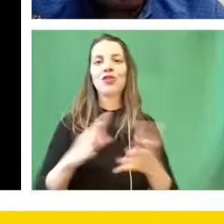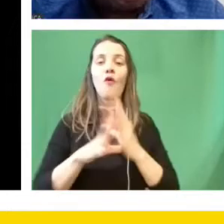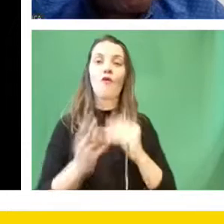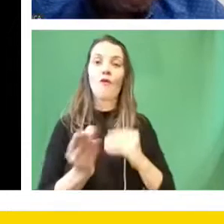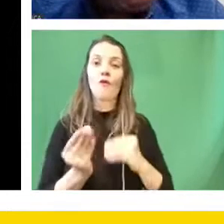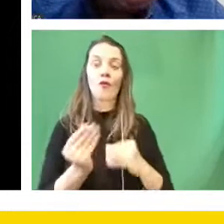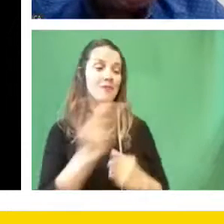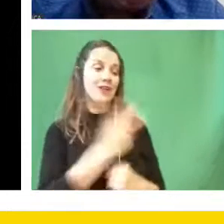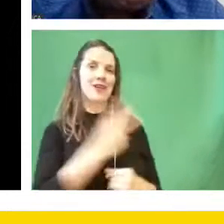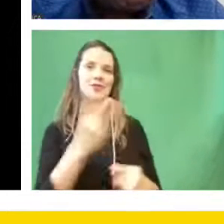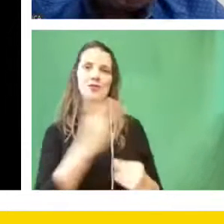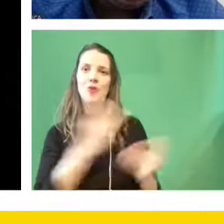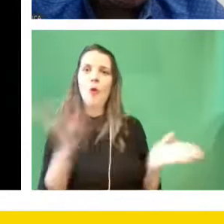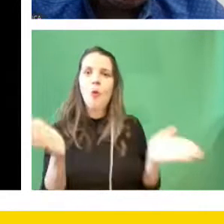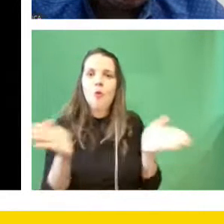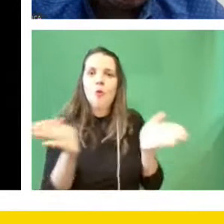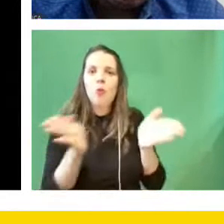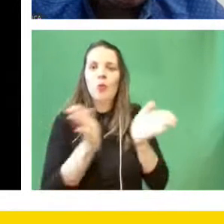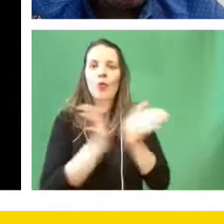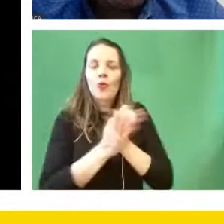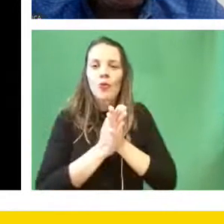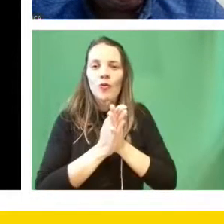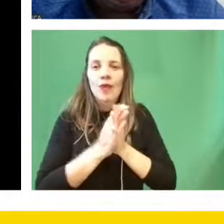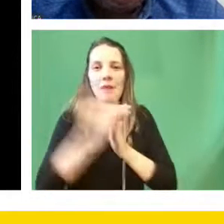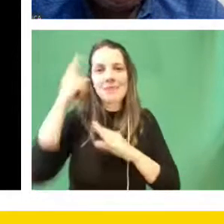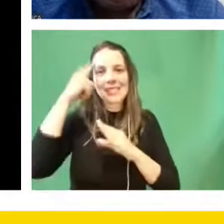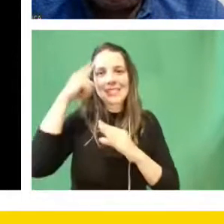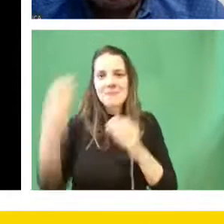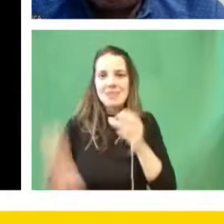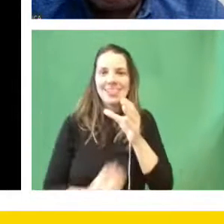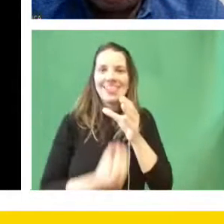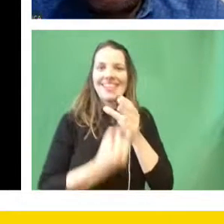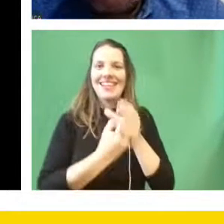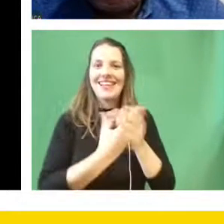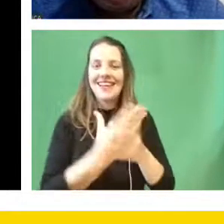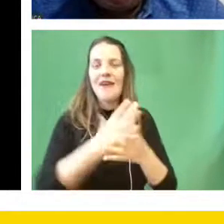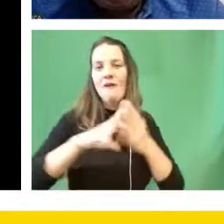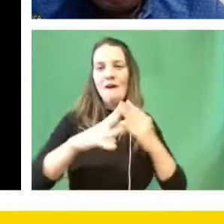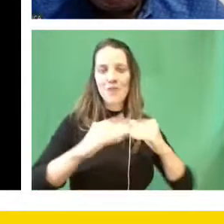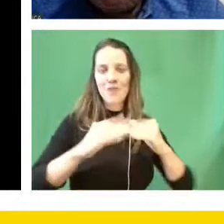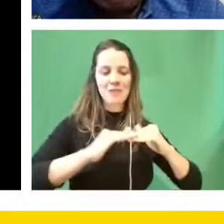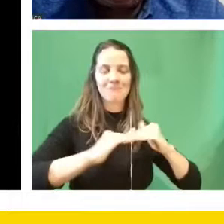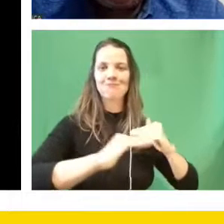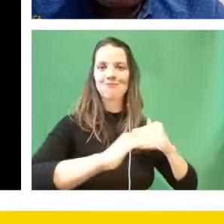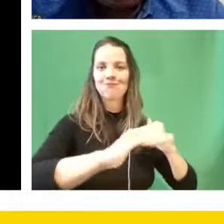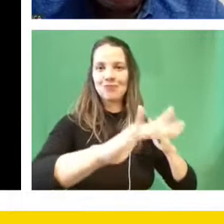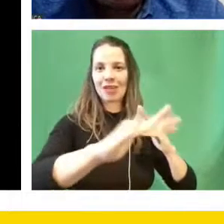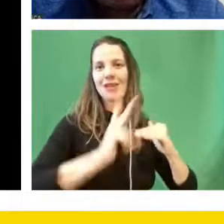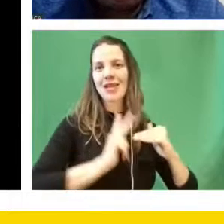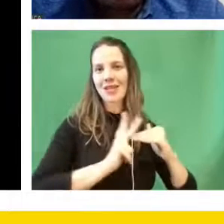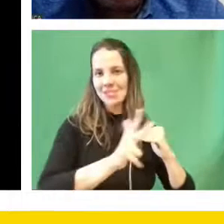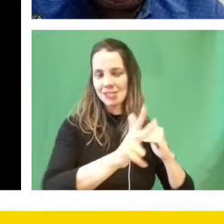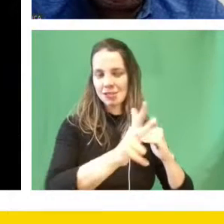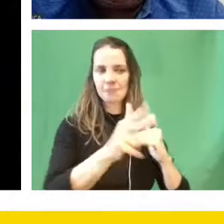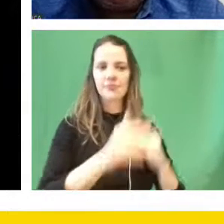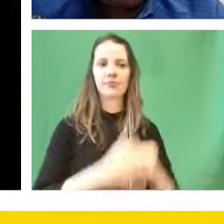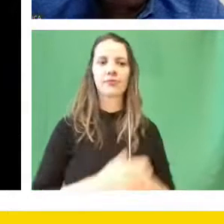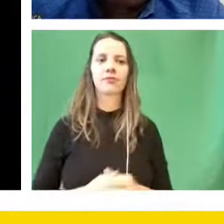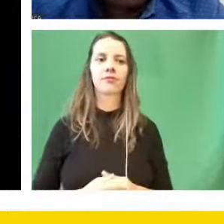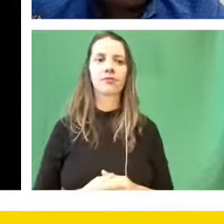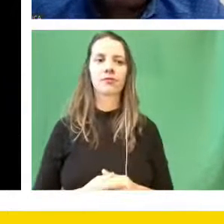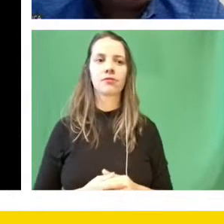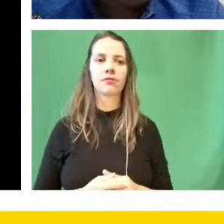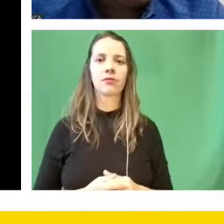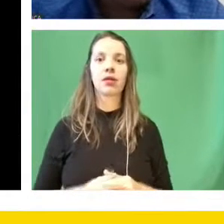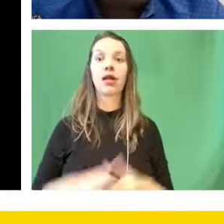una utilidad no solamente a nivel de turismo, sino que también se está viendo útil, usable, muy práctica para otras